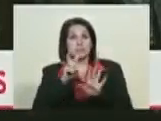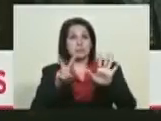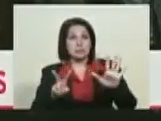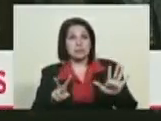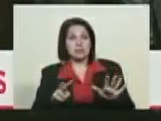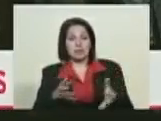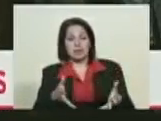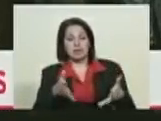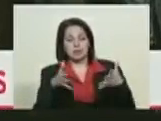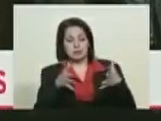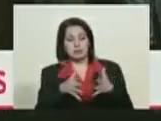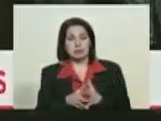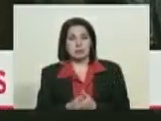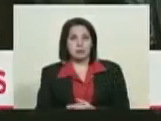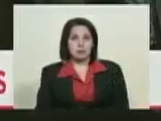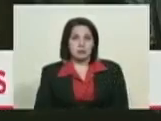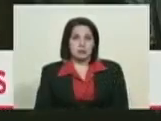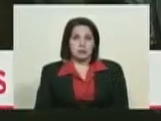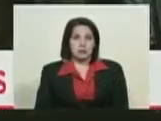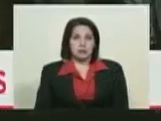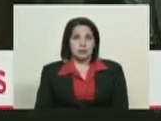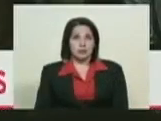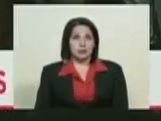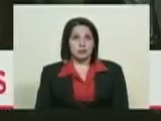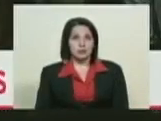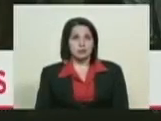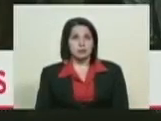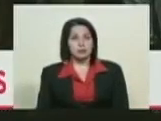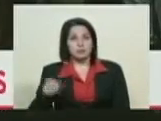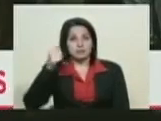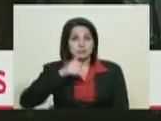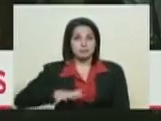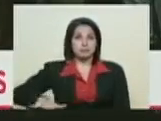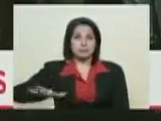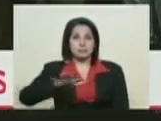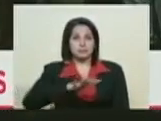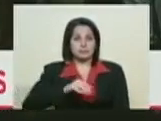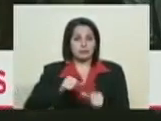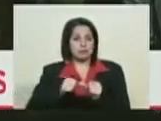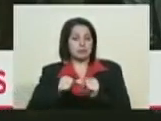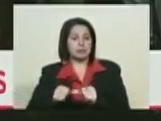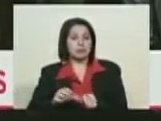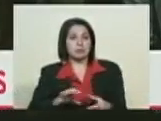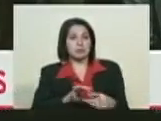El pueblo debe mantenerse unido.